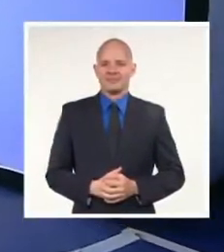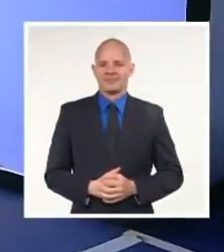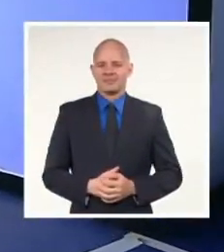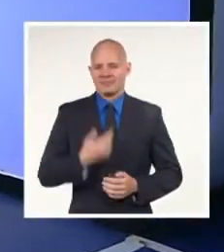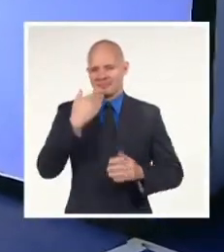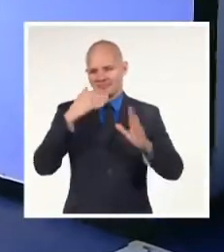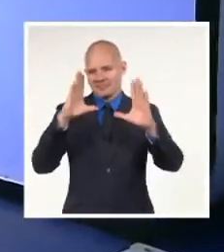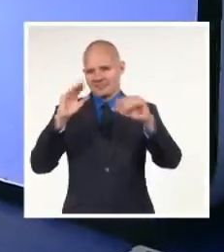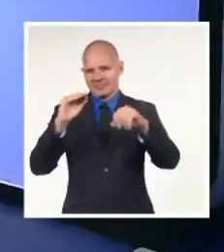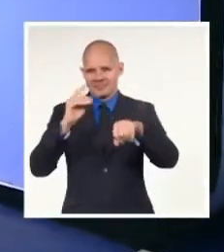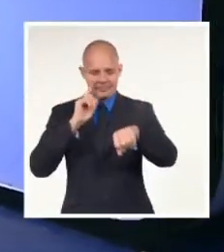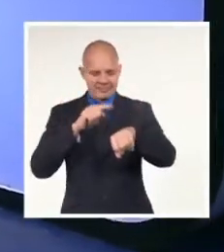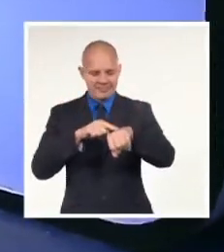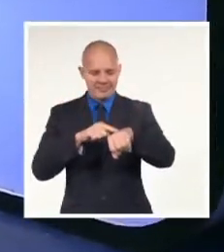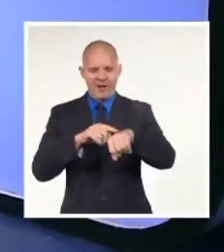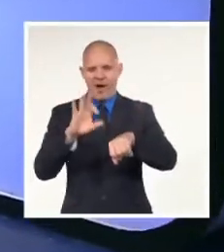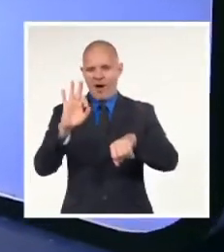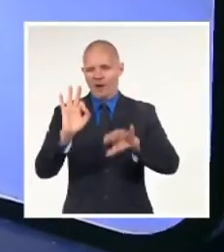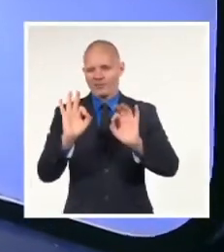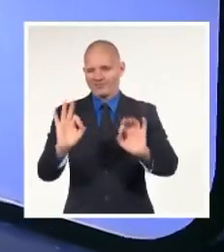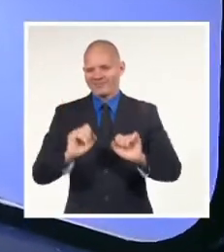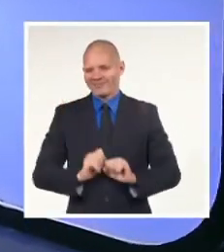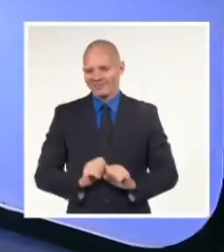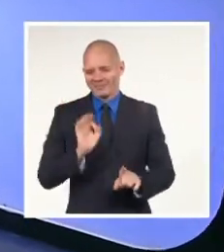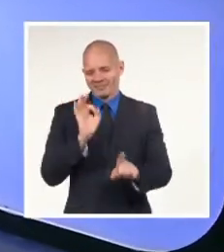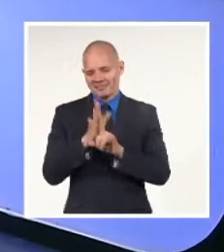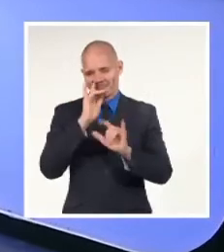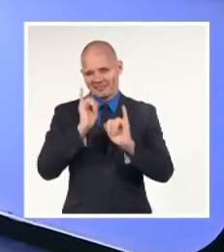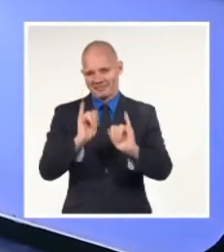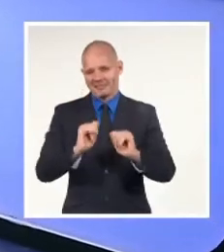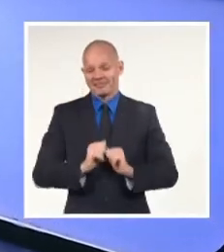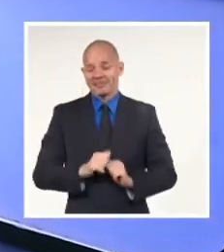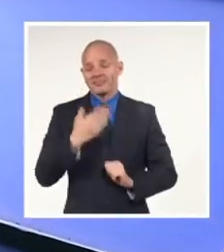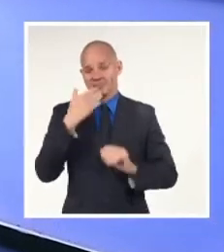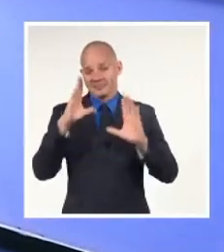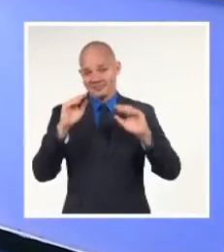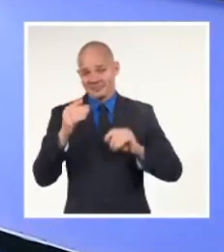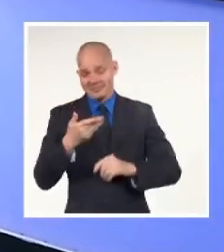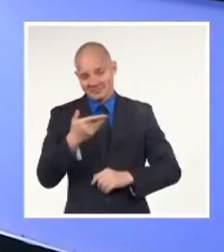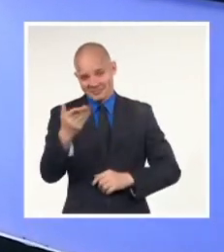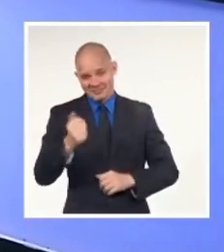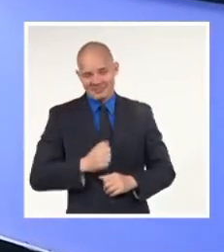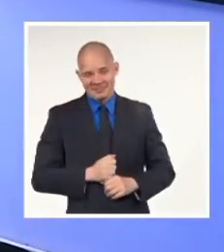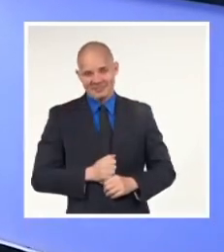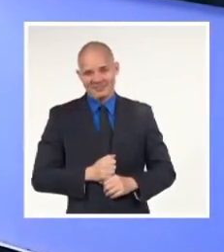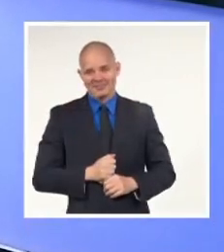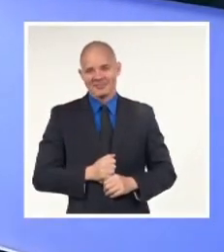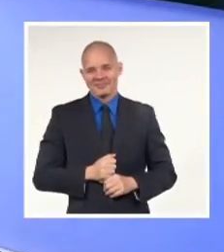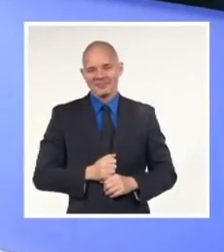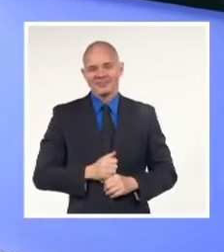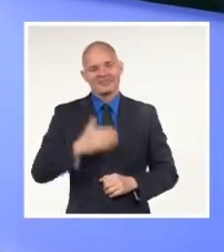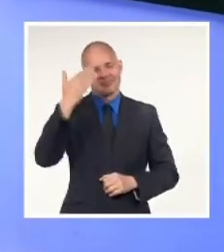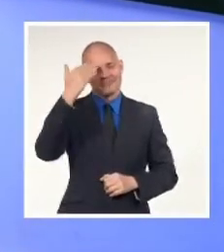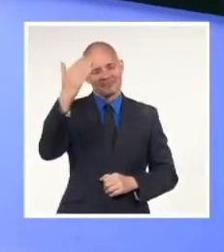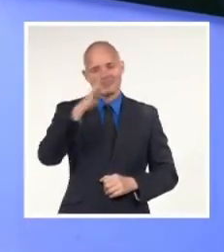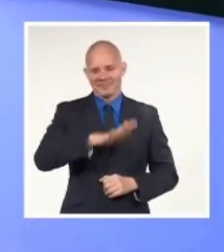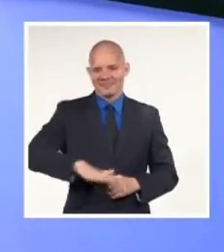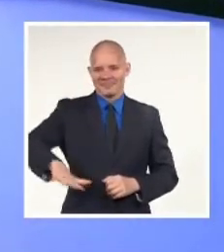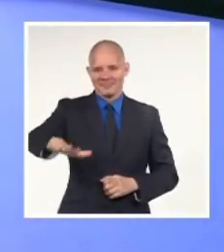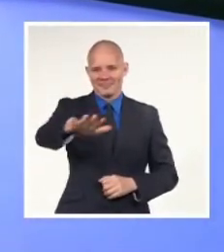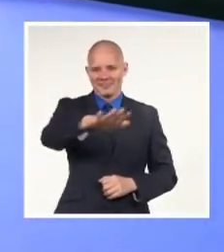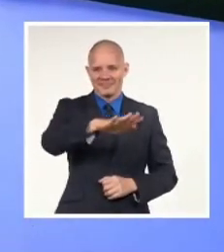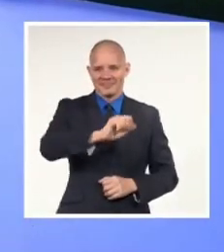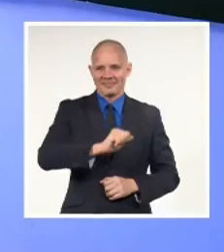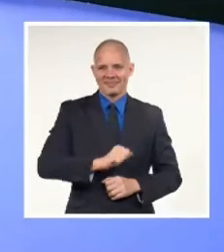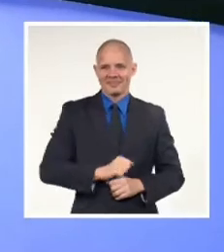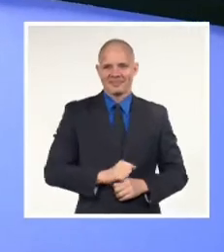Buenas noches, ya son las 8, comienza el Estelar. Muy buenas noches para ti, Rey. También para ti, Leslie. El saludo, por supuesto, para todos los que